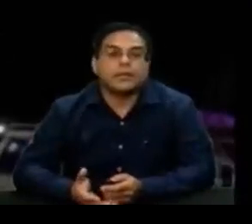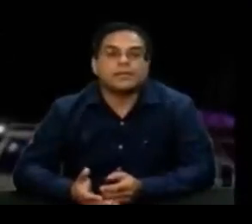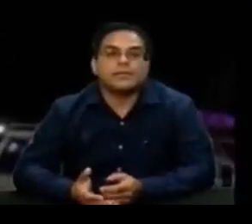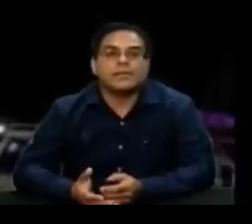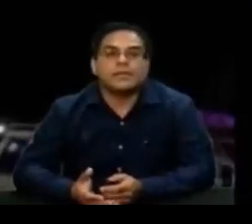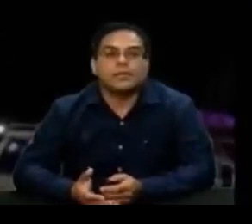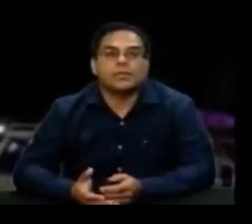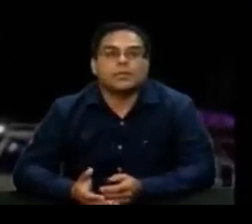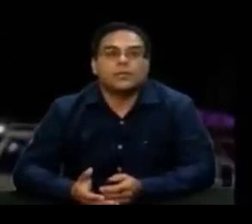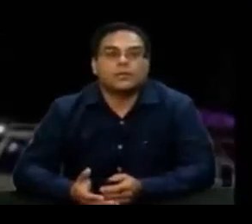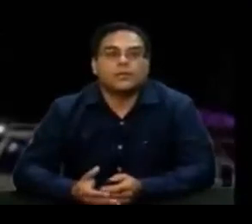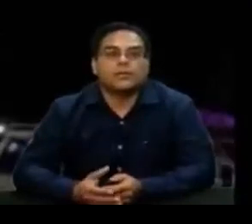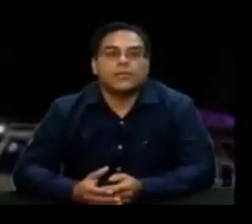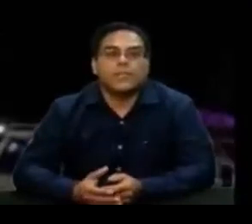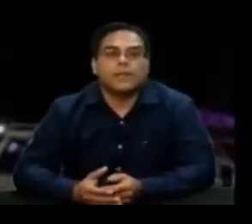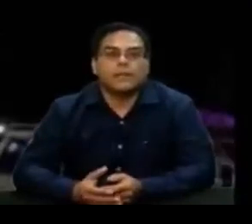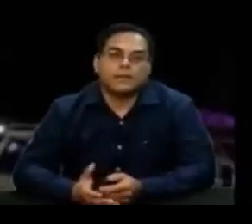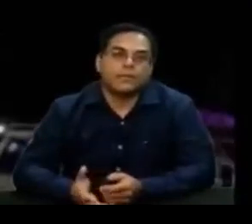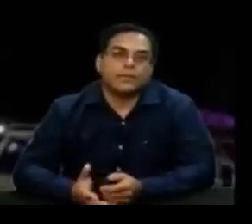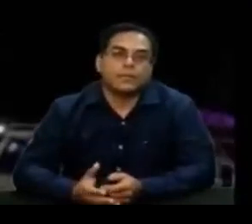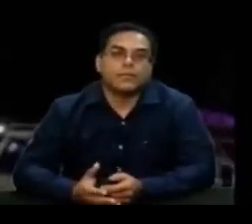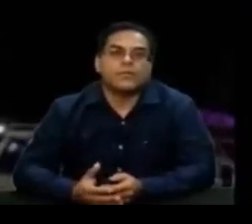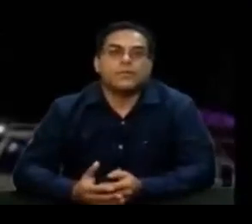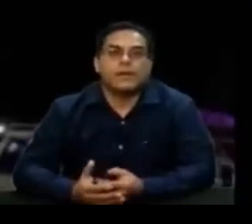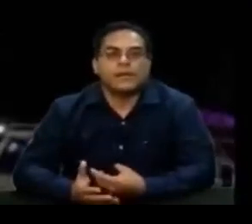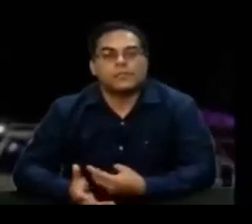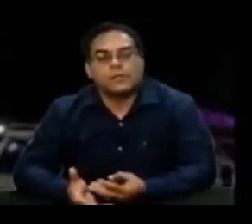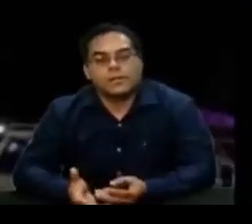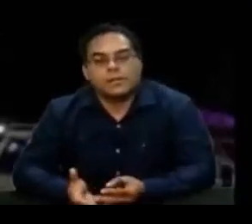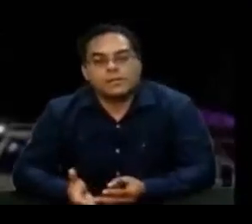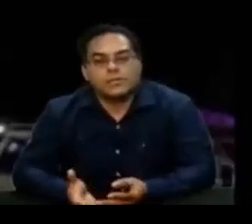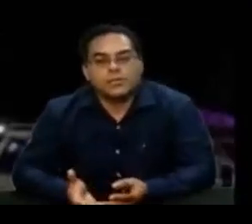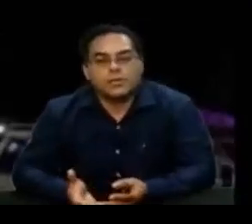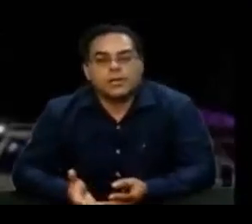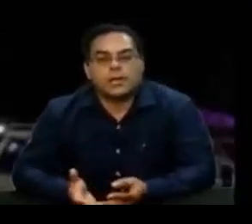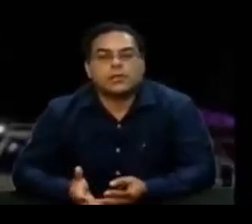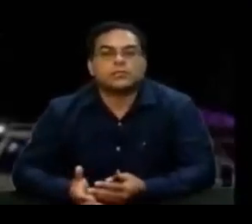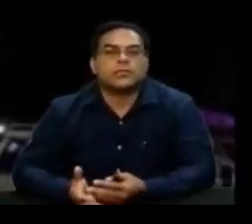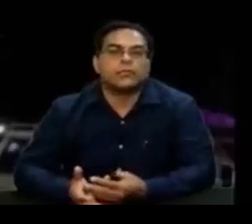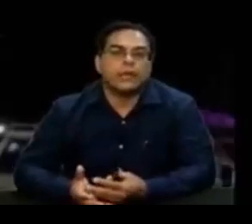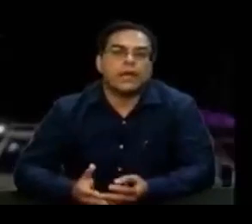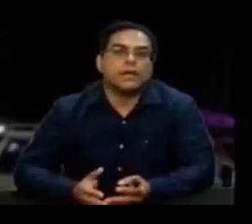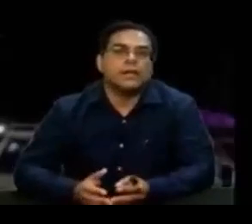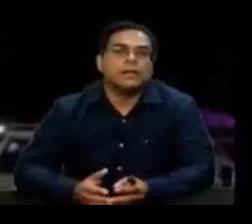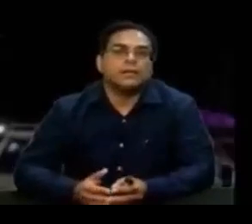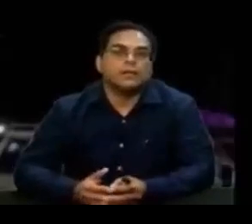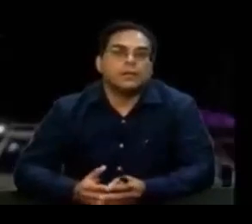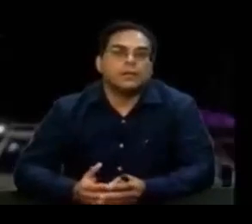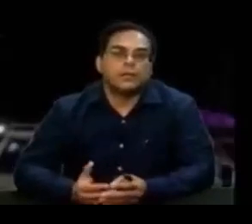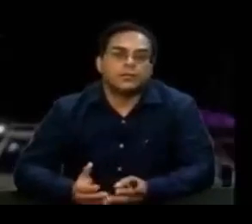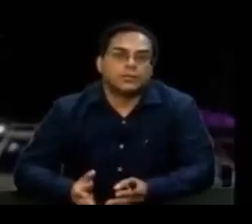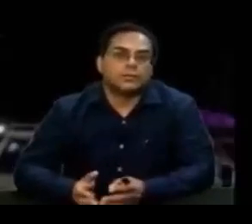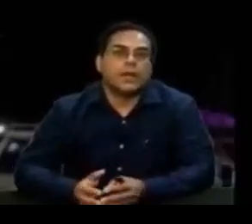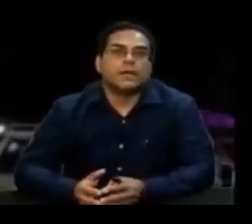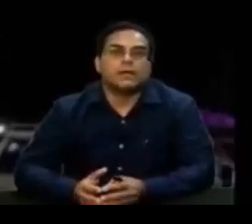una clasificación, ¿no? Ya son fracturas más complejas donde involucran el hueso frontal, donde está